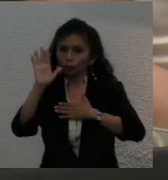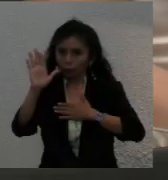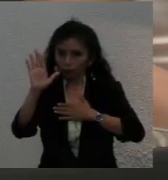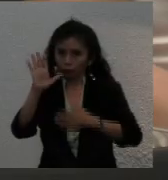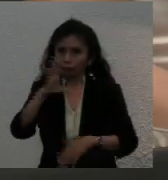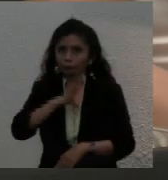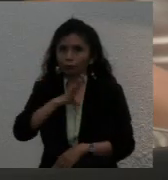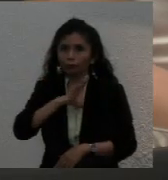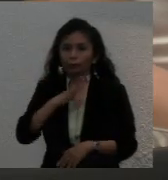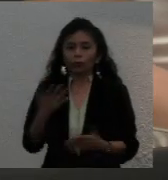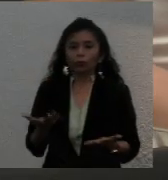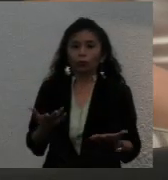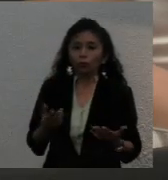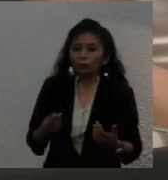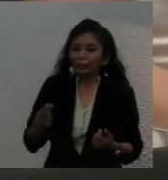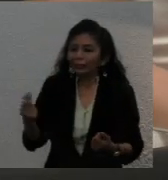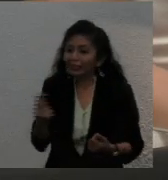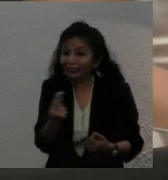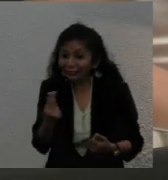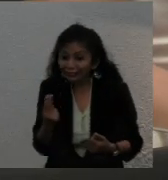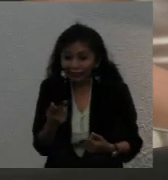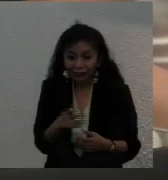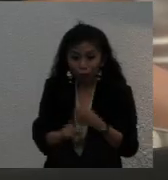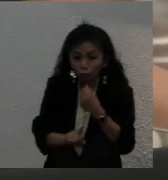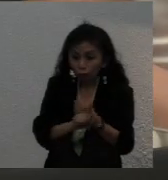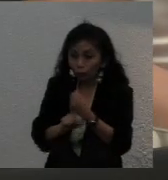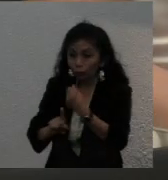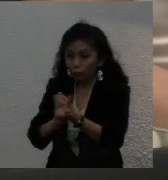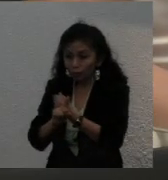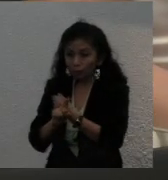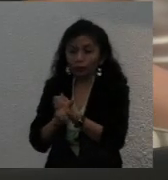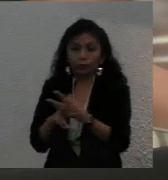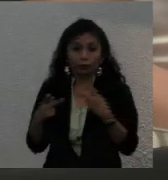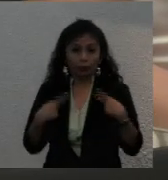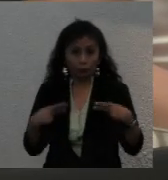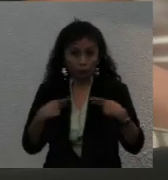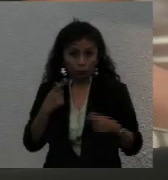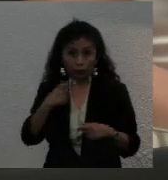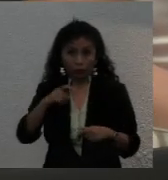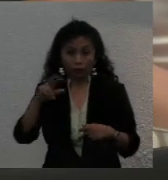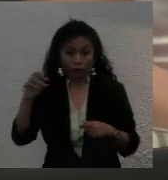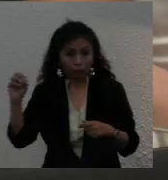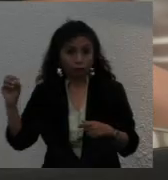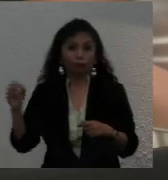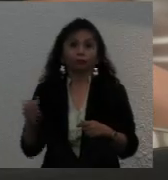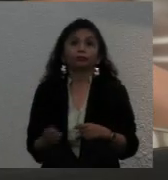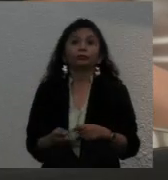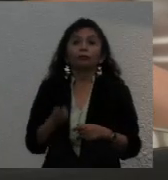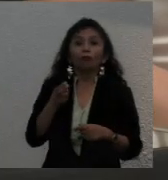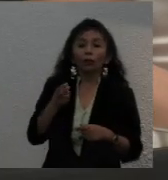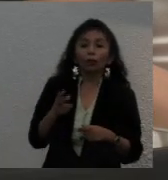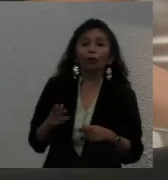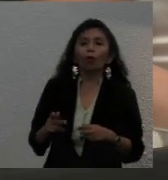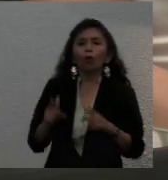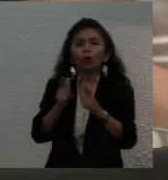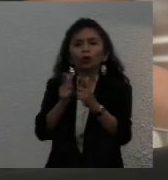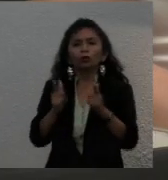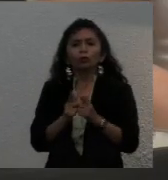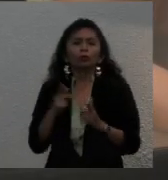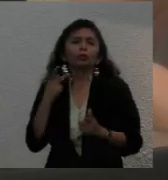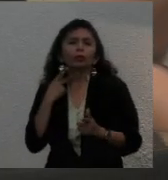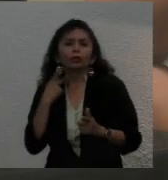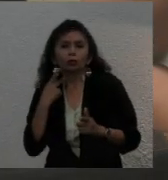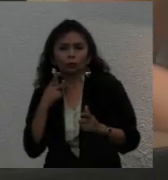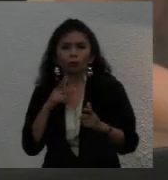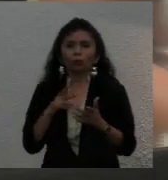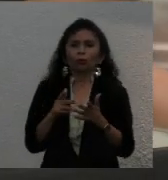tiene con las necesidades más urgentes de nuestra población. En este sentido, el Partido del Trabajo siempre reiterará